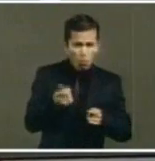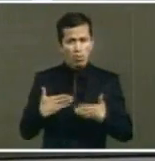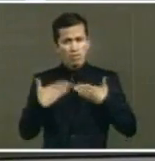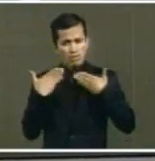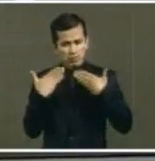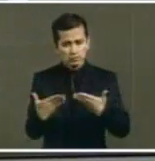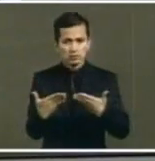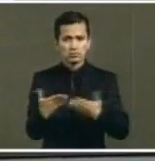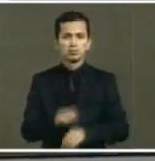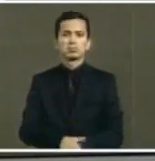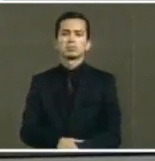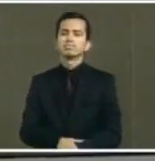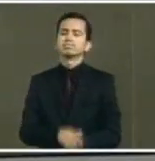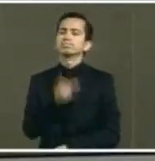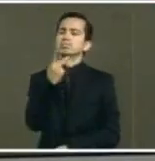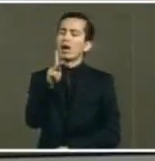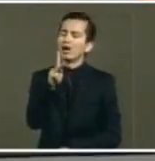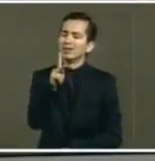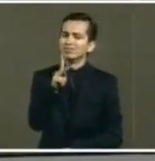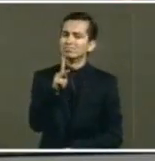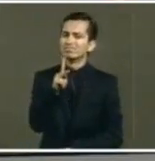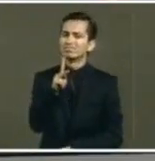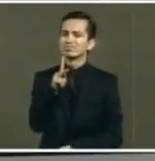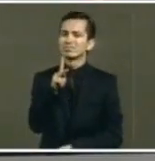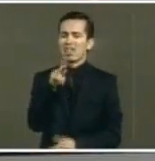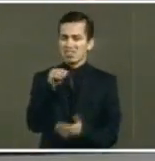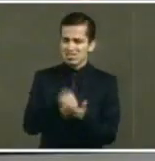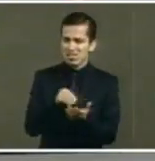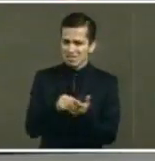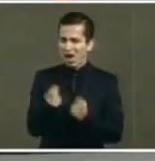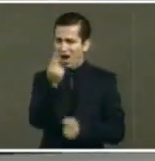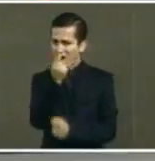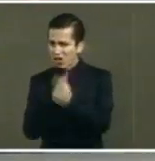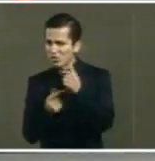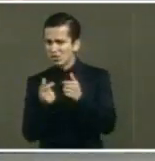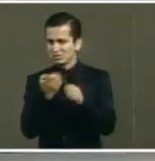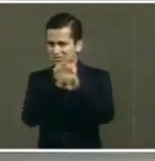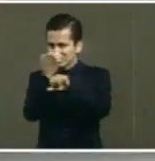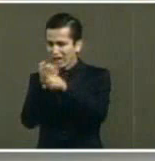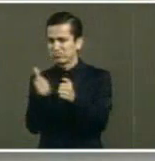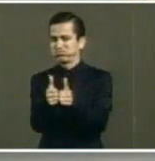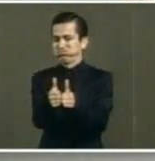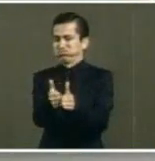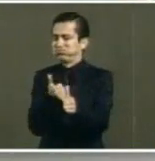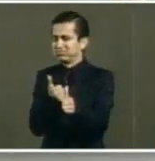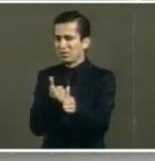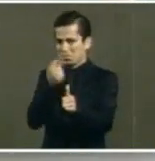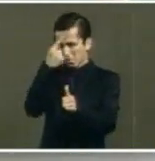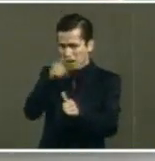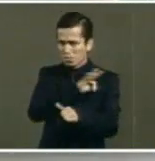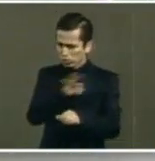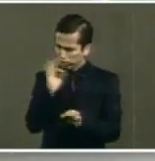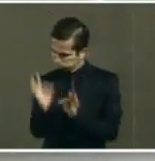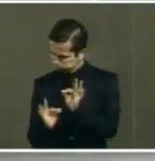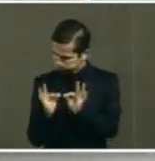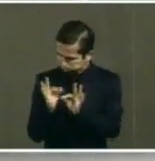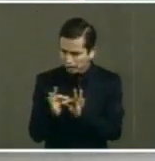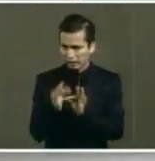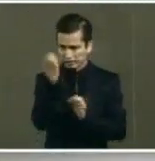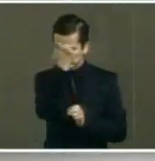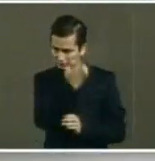embargo, hay estados que presentan un rezago significativo en el cumplimiento de estas obligaciones y